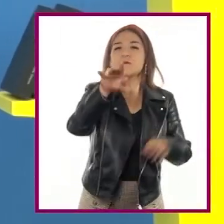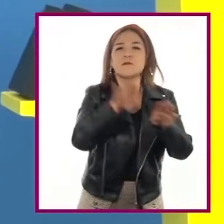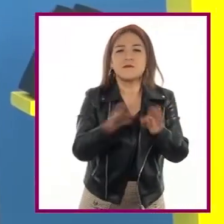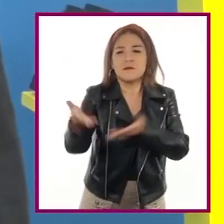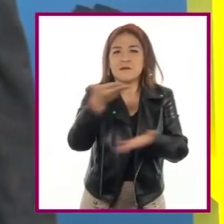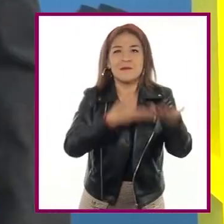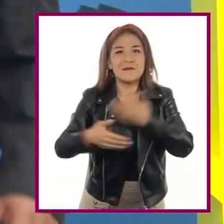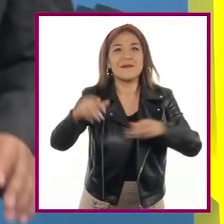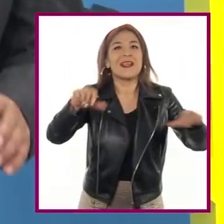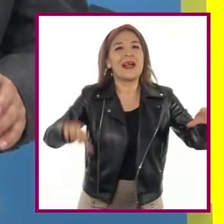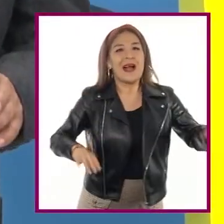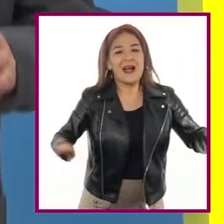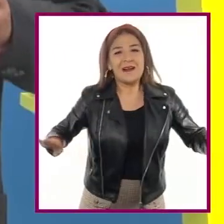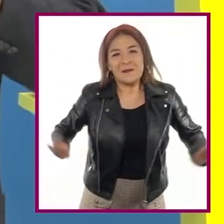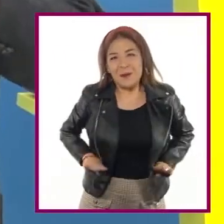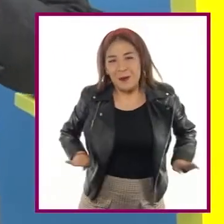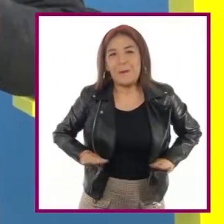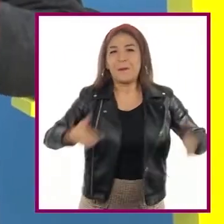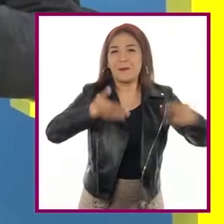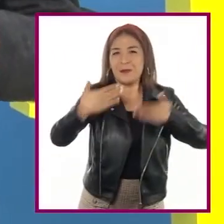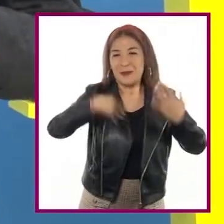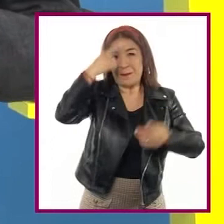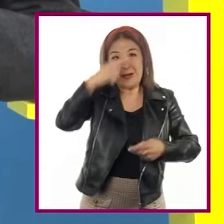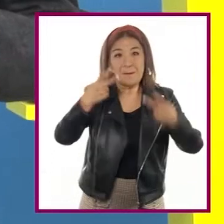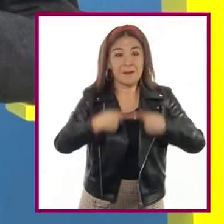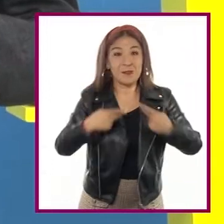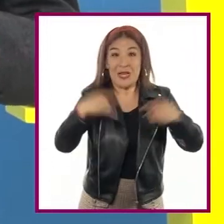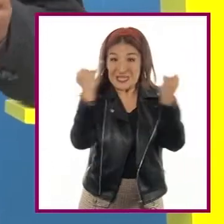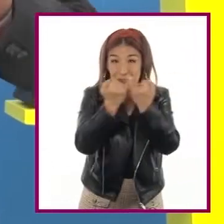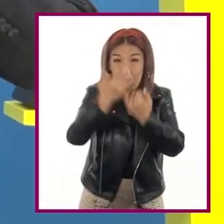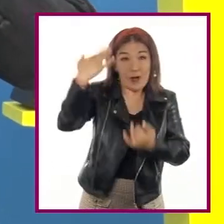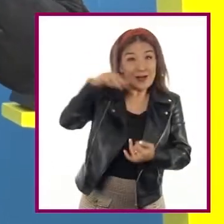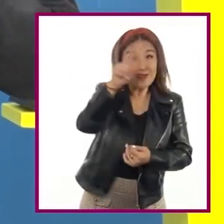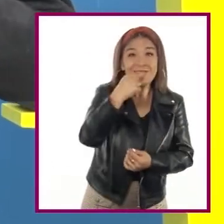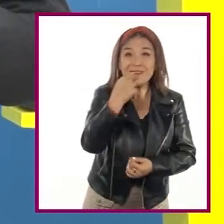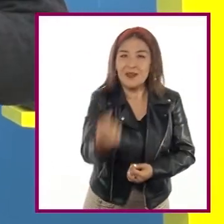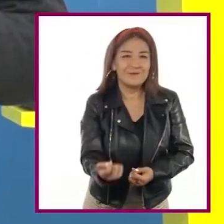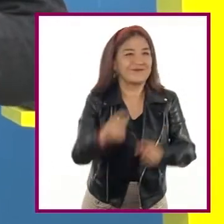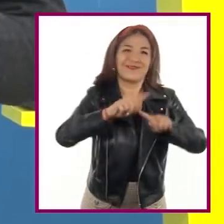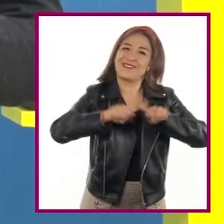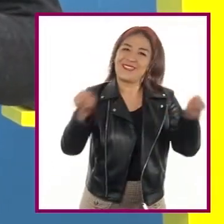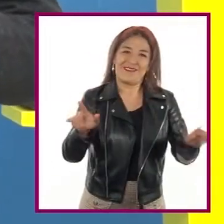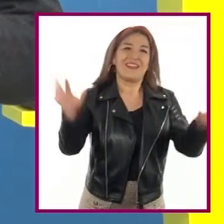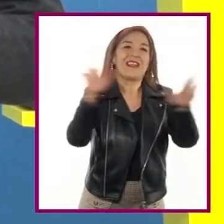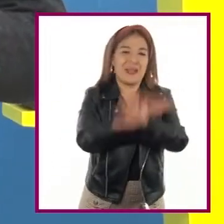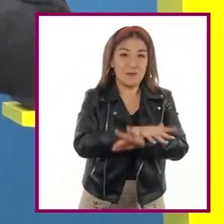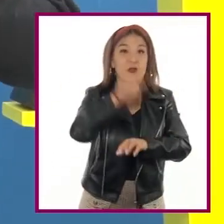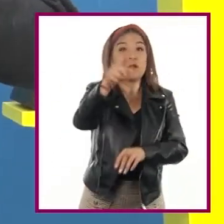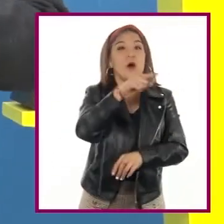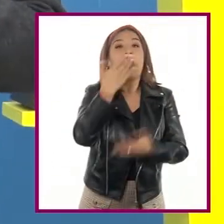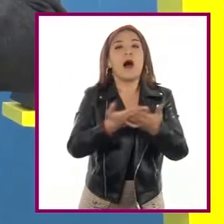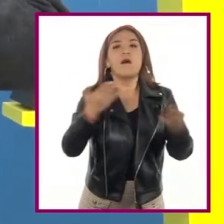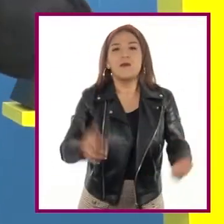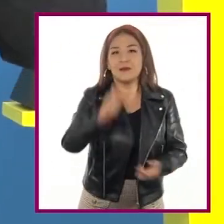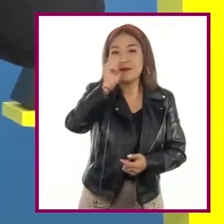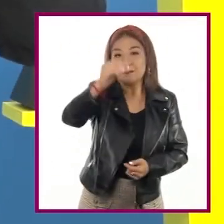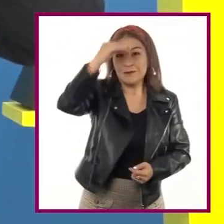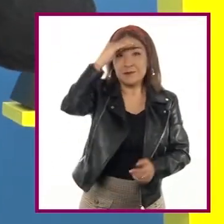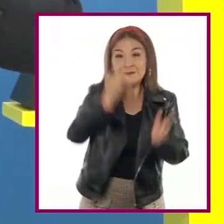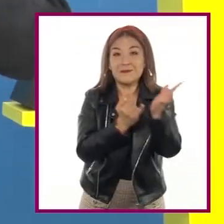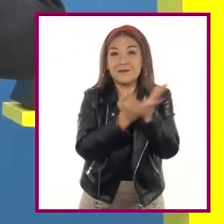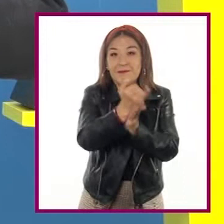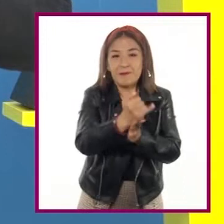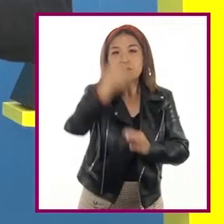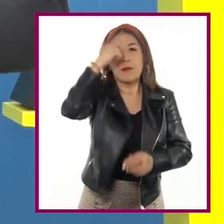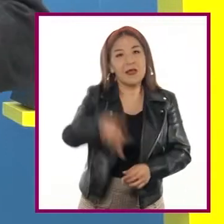interactuar ha cambiado. Descubren que pueden elegir y argumentar y tomar decisiones. Recuérdenlo, este proceso les llevará